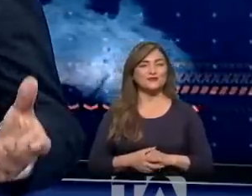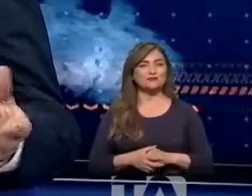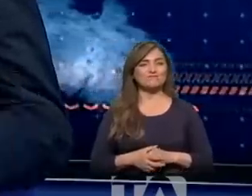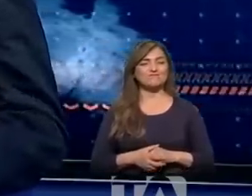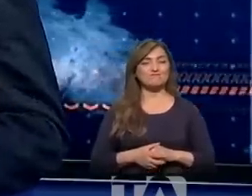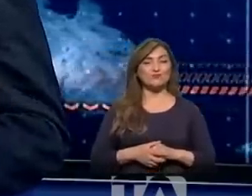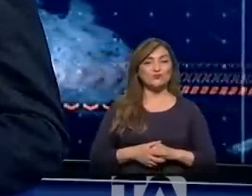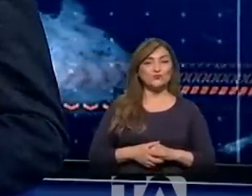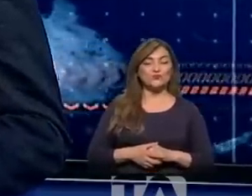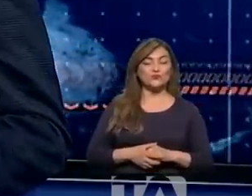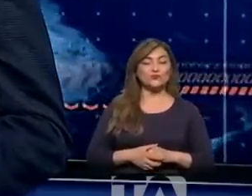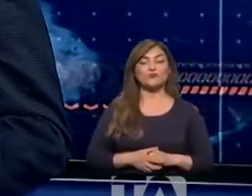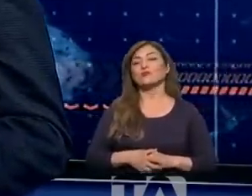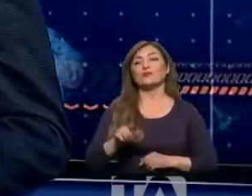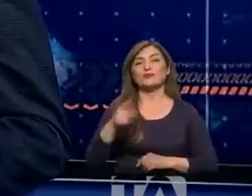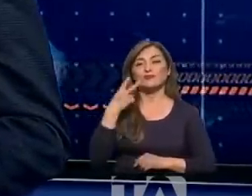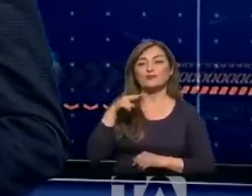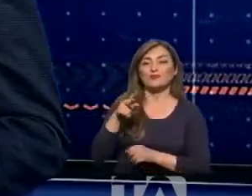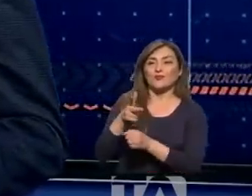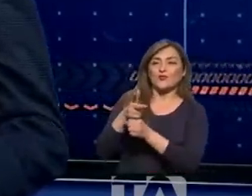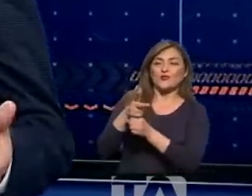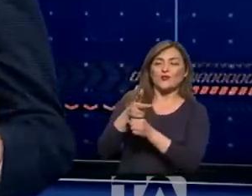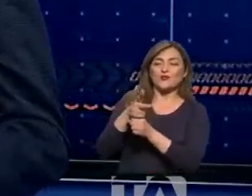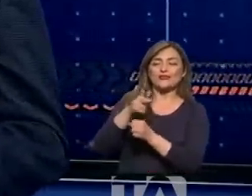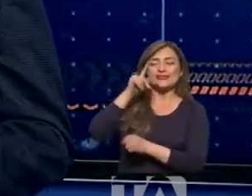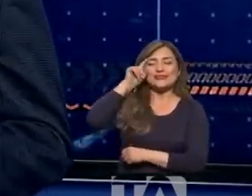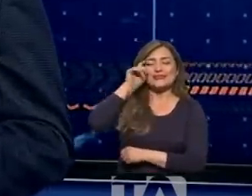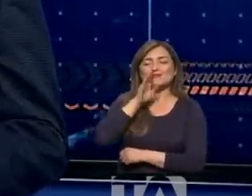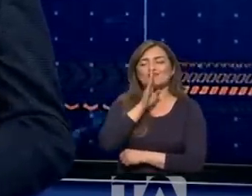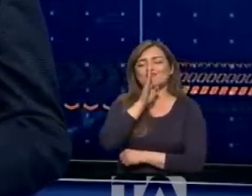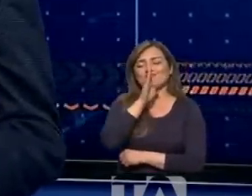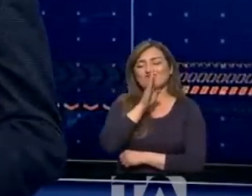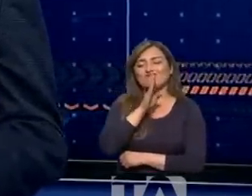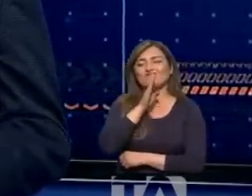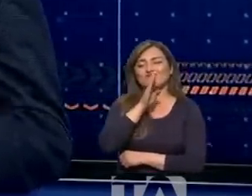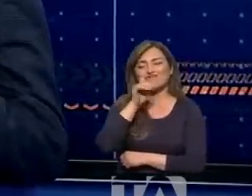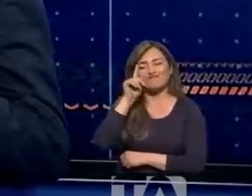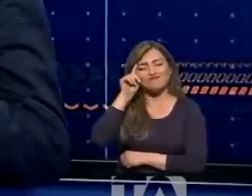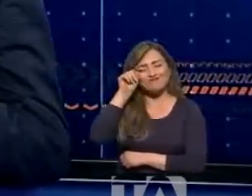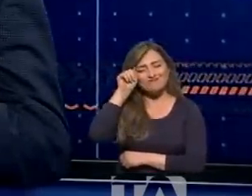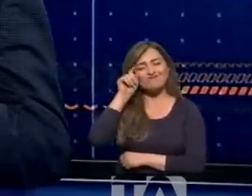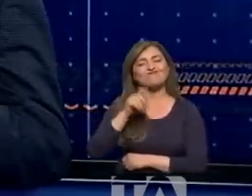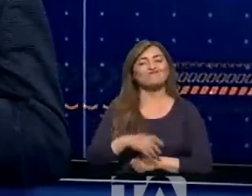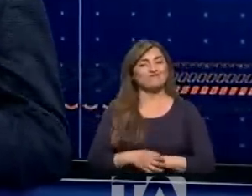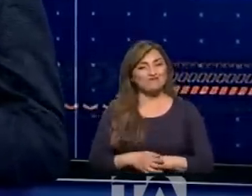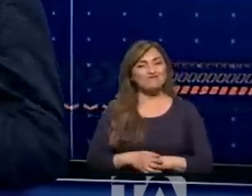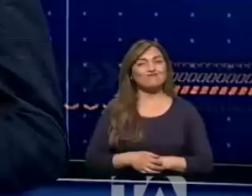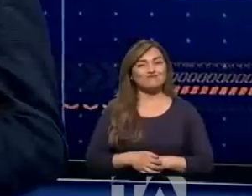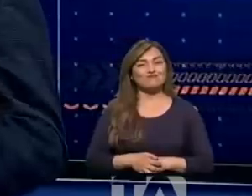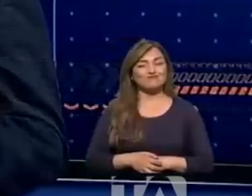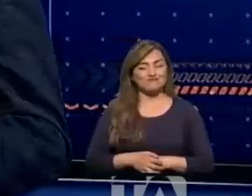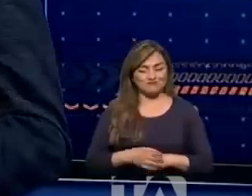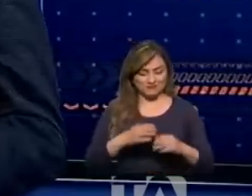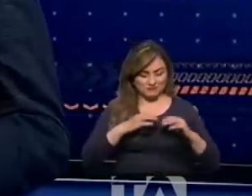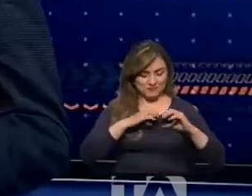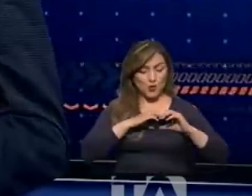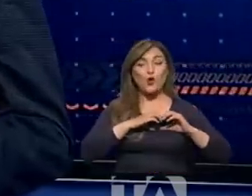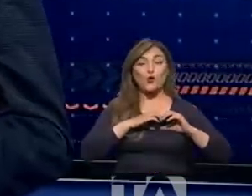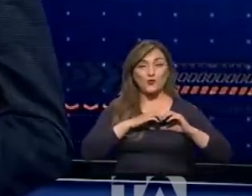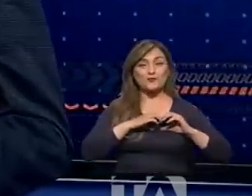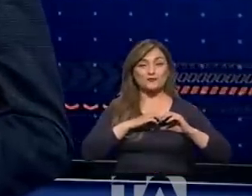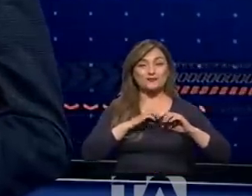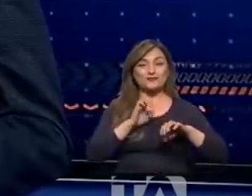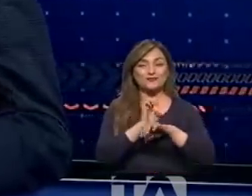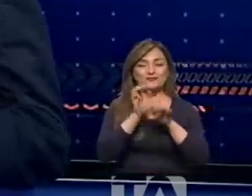Realmente imágenes que perdurarán en el tiempo, grabadas en la mente y en el corazón de todos